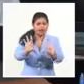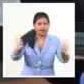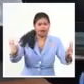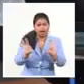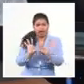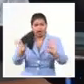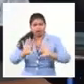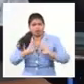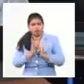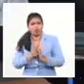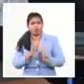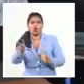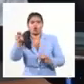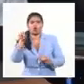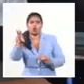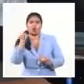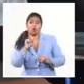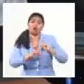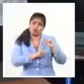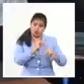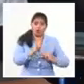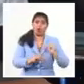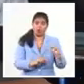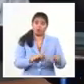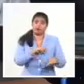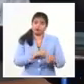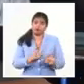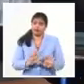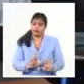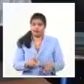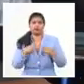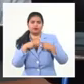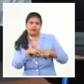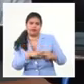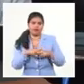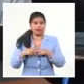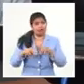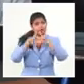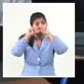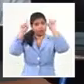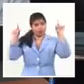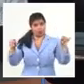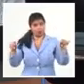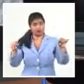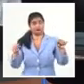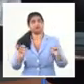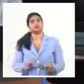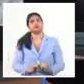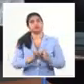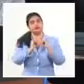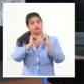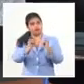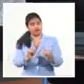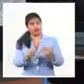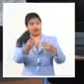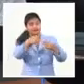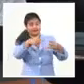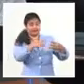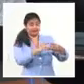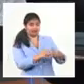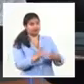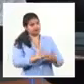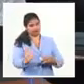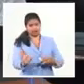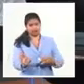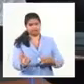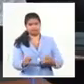país. Ahora bien, de esa estrategia, ¿qué podemos decir? Bueno, en primer lugar, esa estrategia también